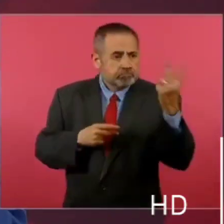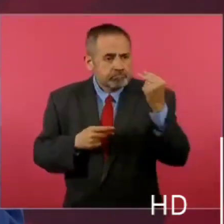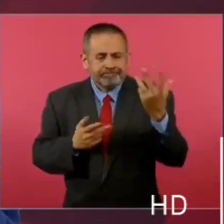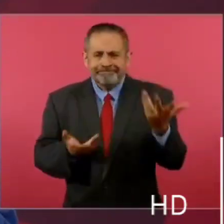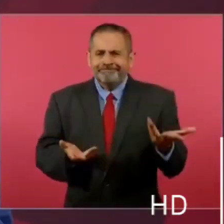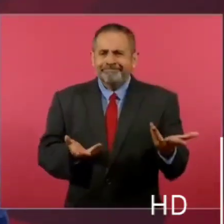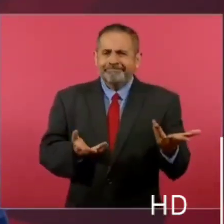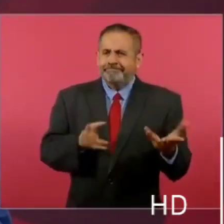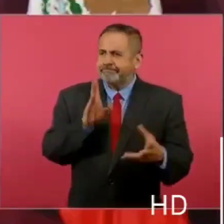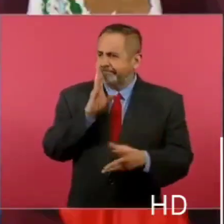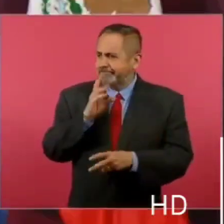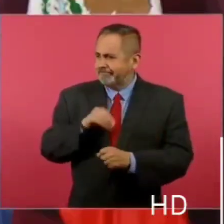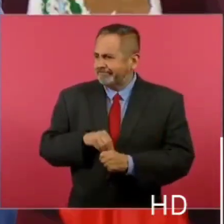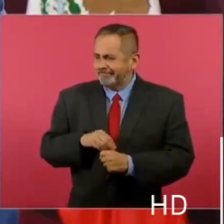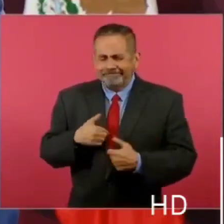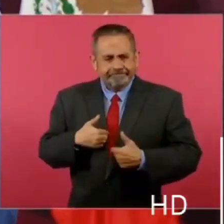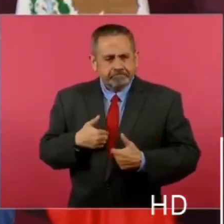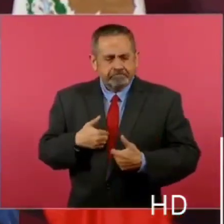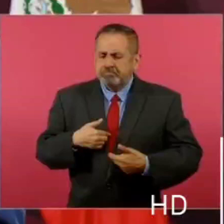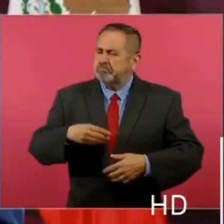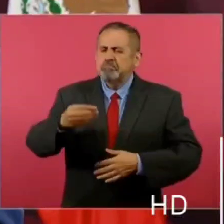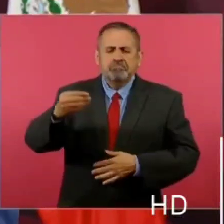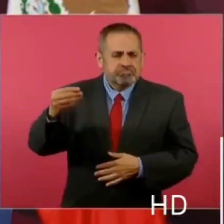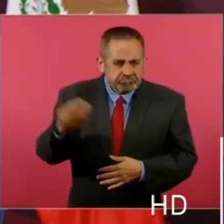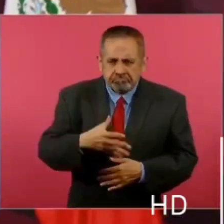De todas maneras, vamos